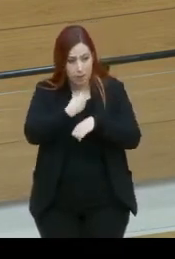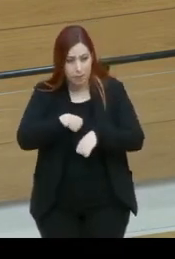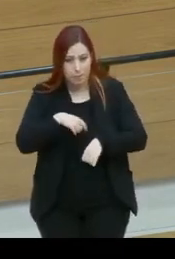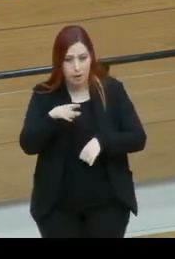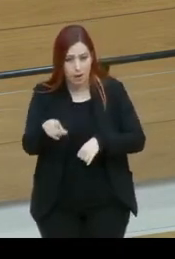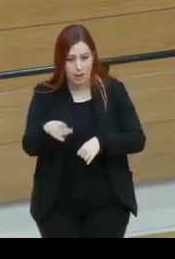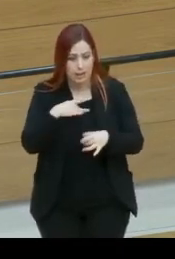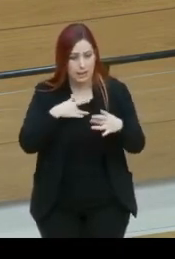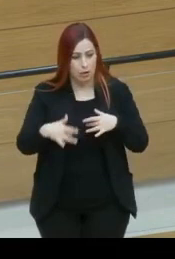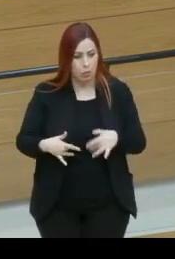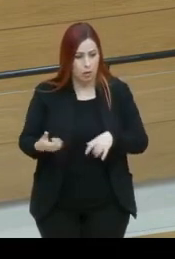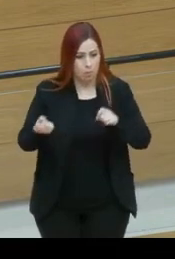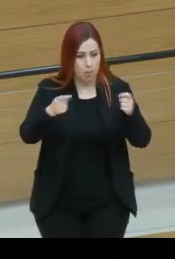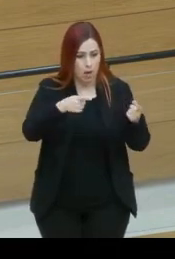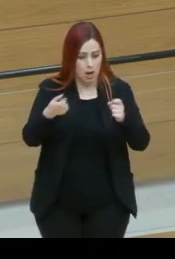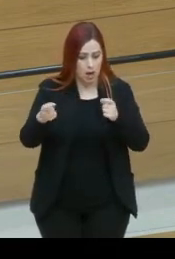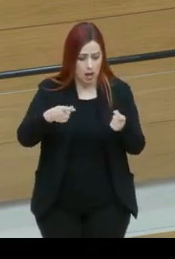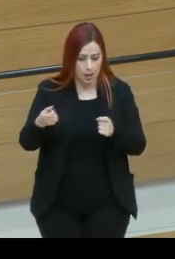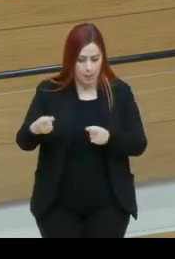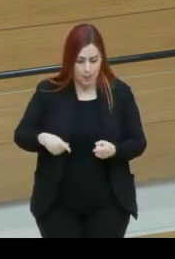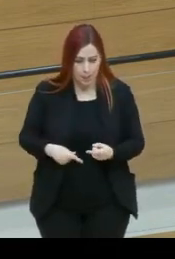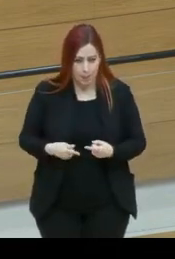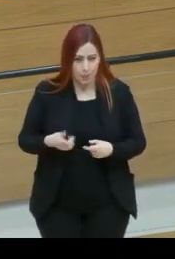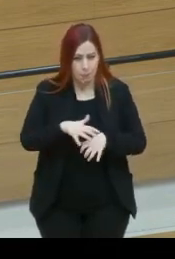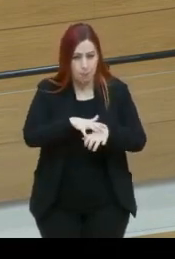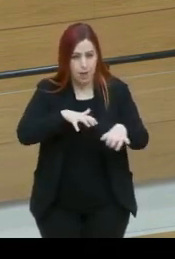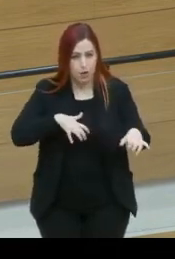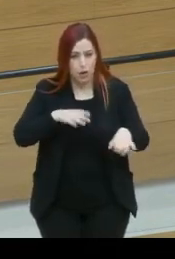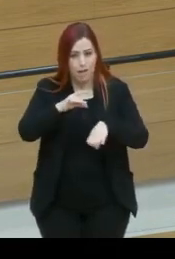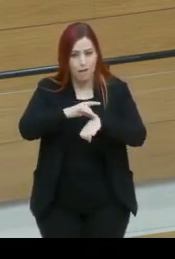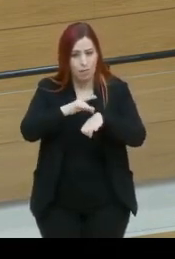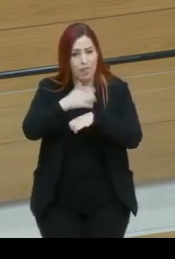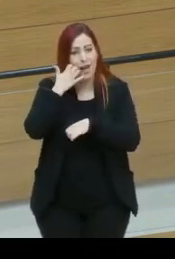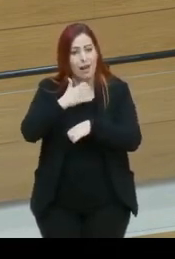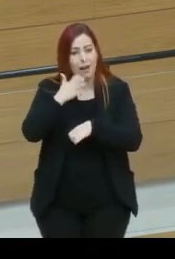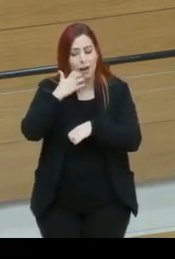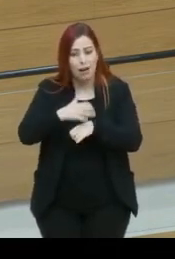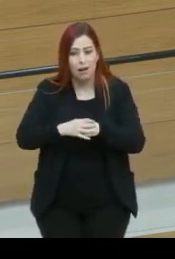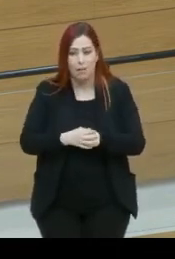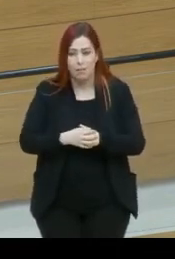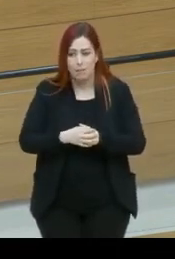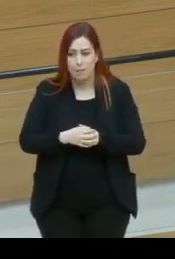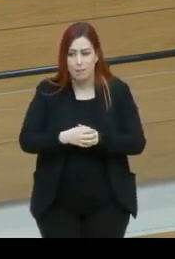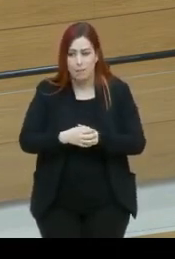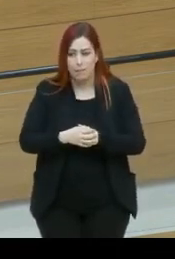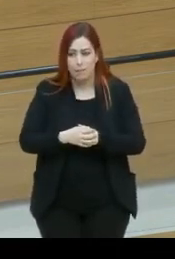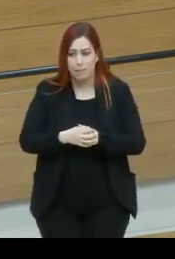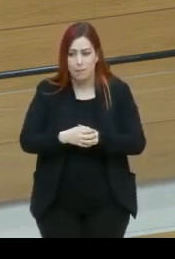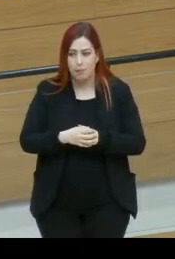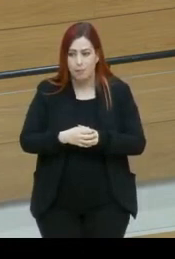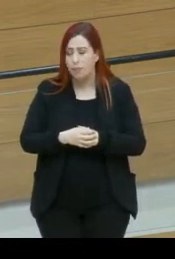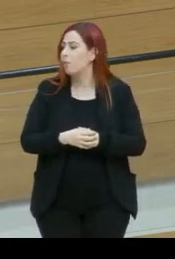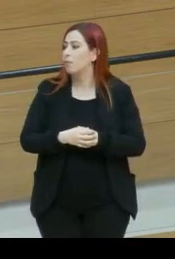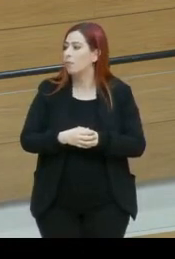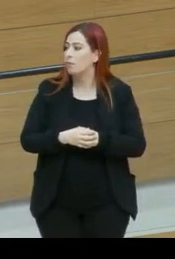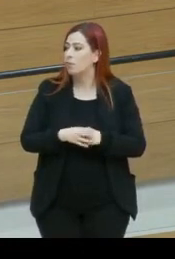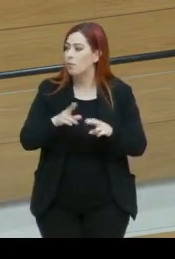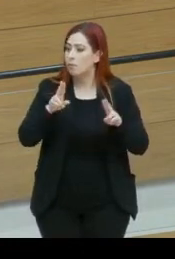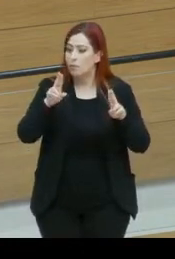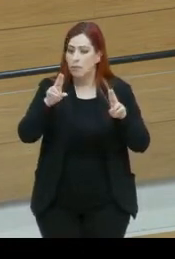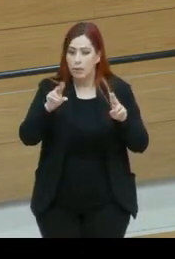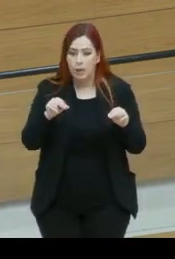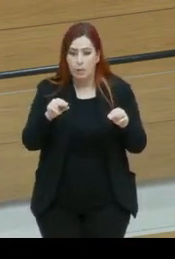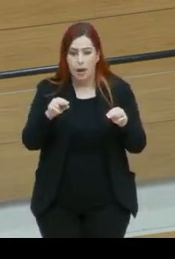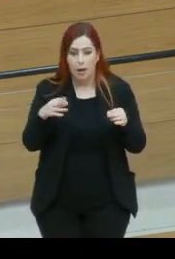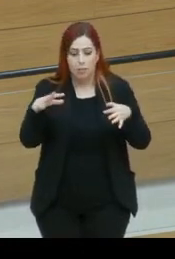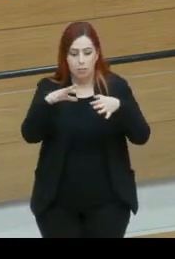los mismos síntomas. La mayor parte de enfermedades raras, en concreto del almacenamiento de enfermedades de depósito